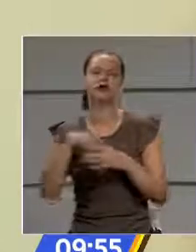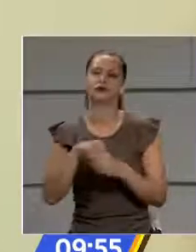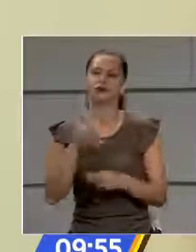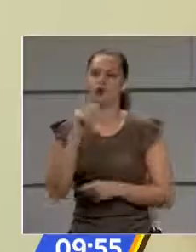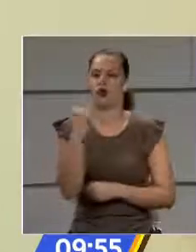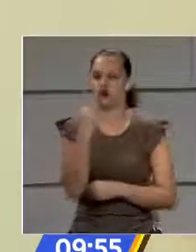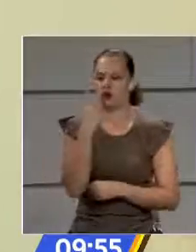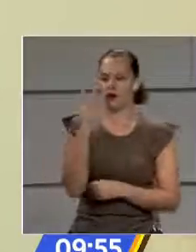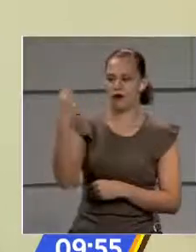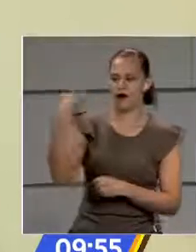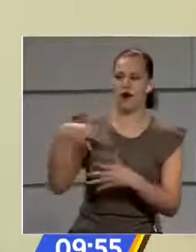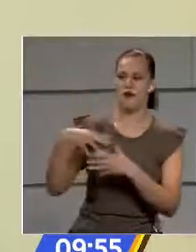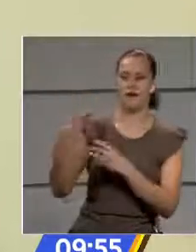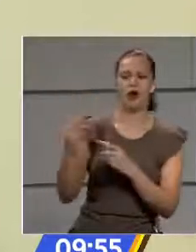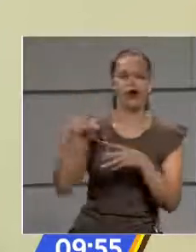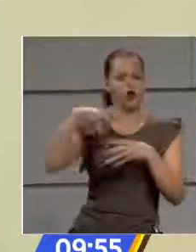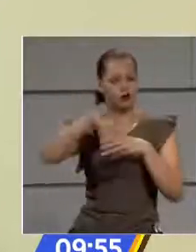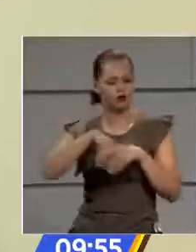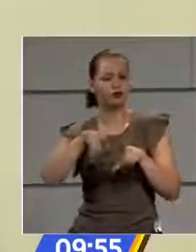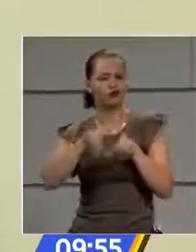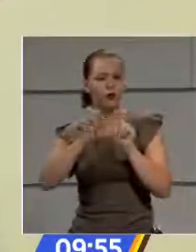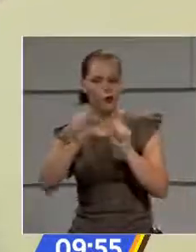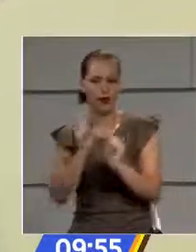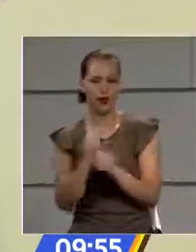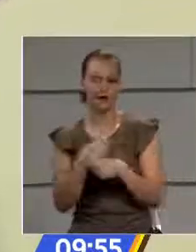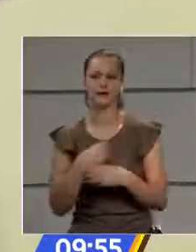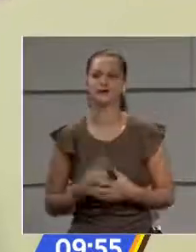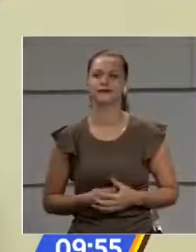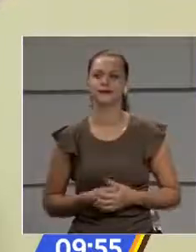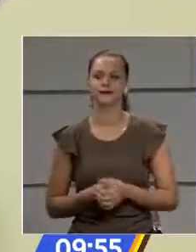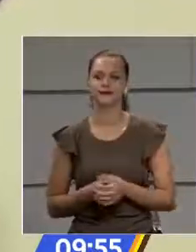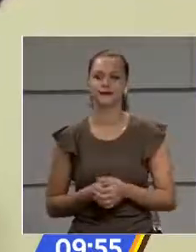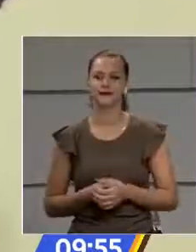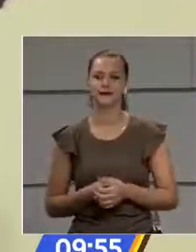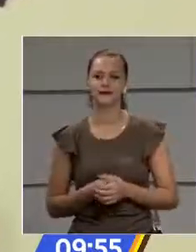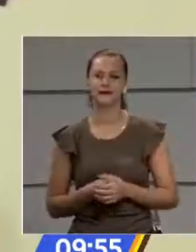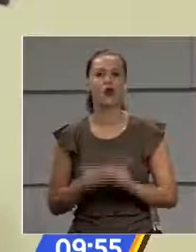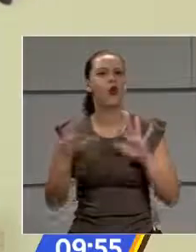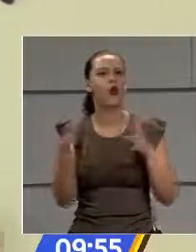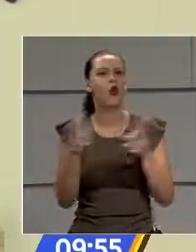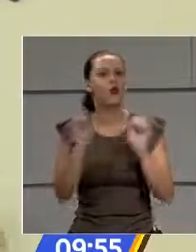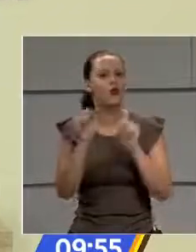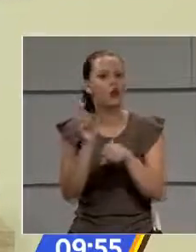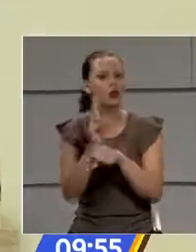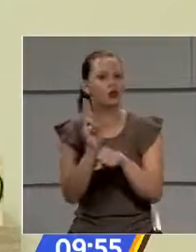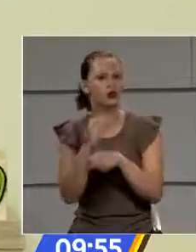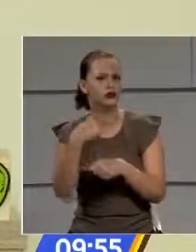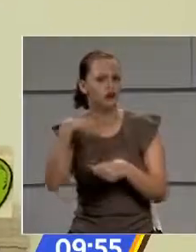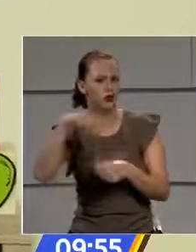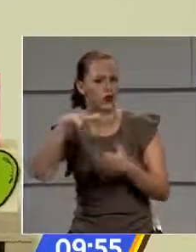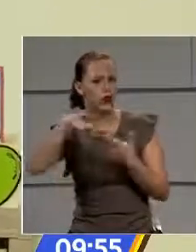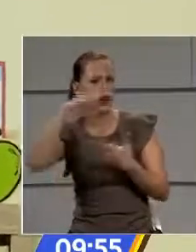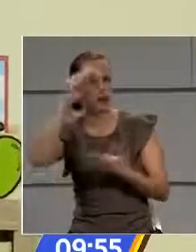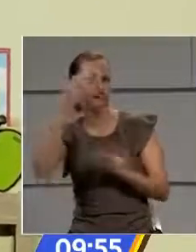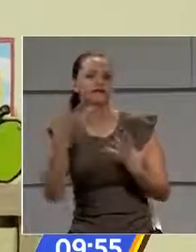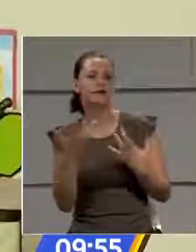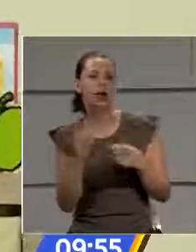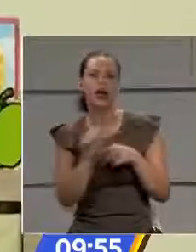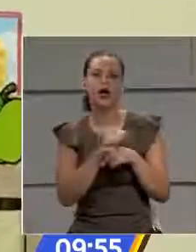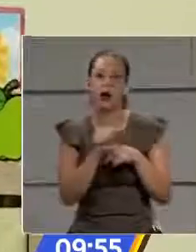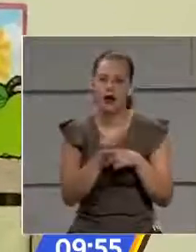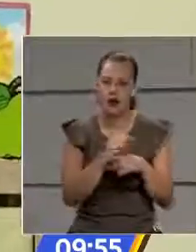lo que vemos por fuera. Todo lo que podemos hacer. Aquí, esta. Uh-huh. ¿Cómo puedo usar lo que aprendí hoy? Ejercitándolos,